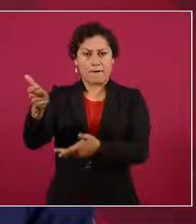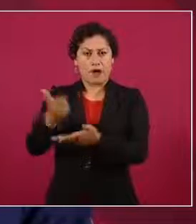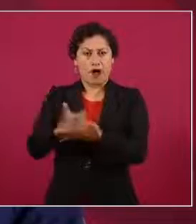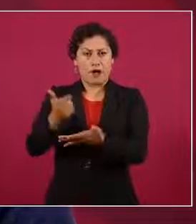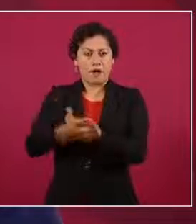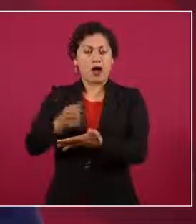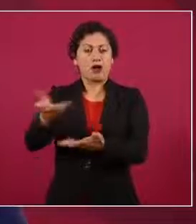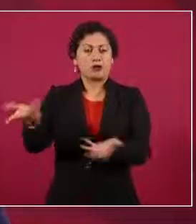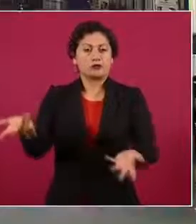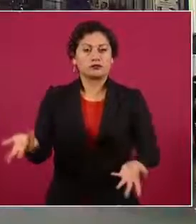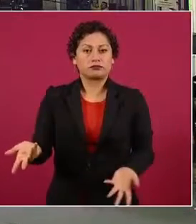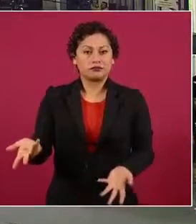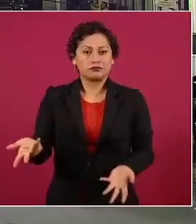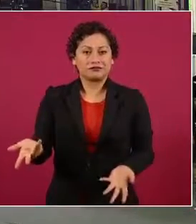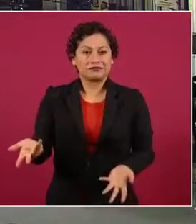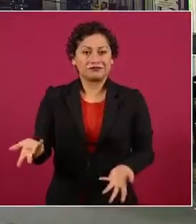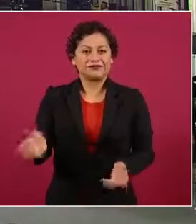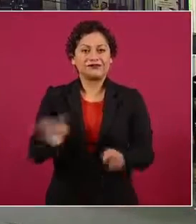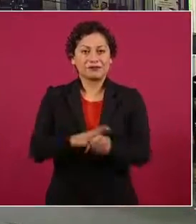Pues por eso es que avanzamos